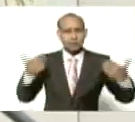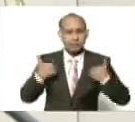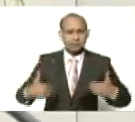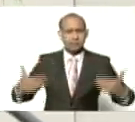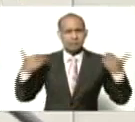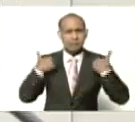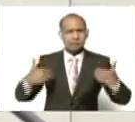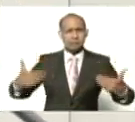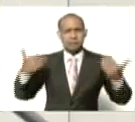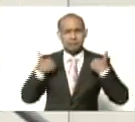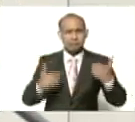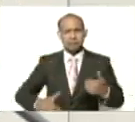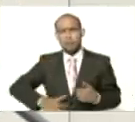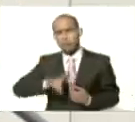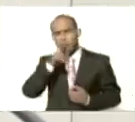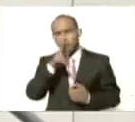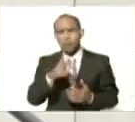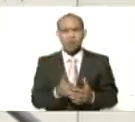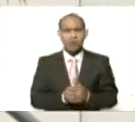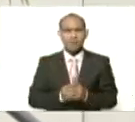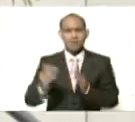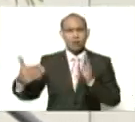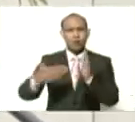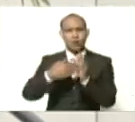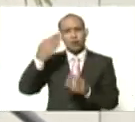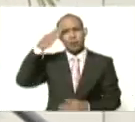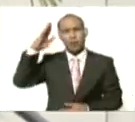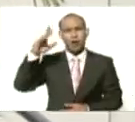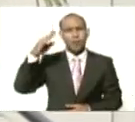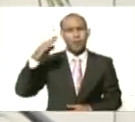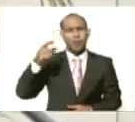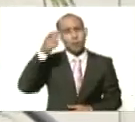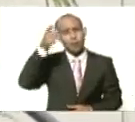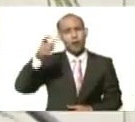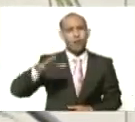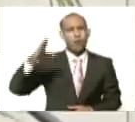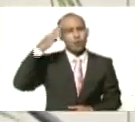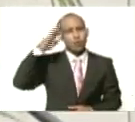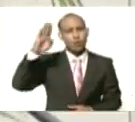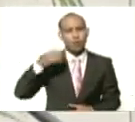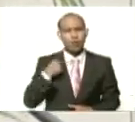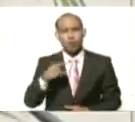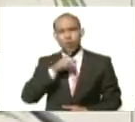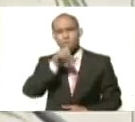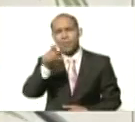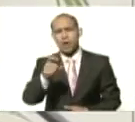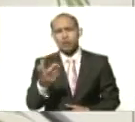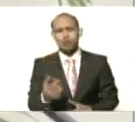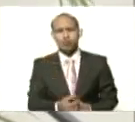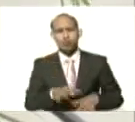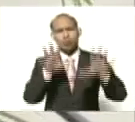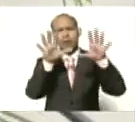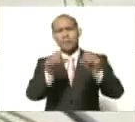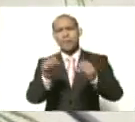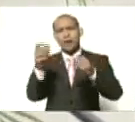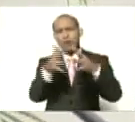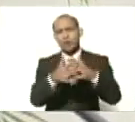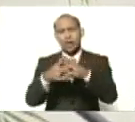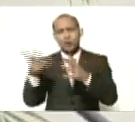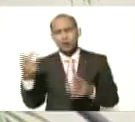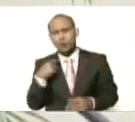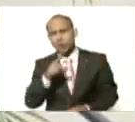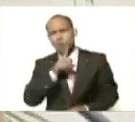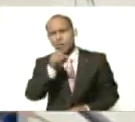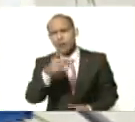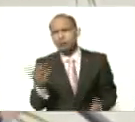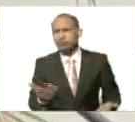esta terrible agresión contra el pueblo cubano? Y yo pregunto a los imperios, ¿es que